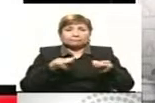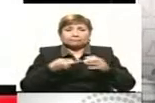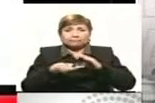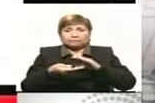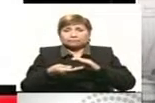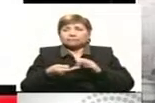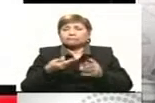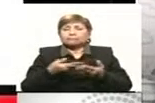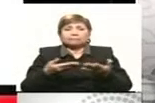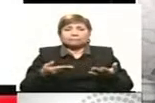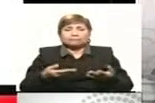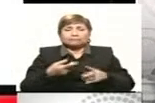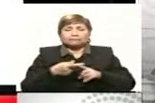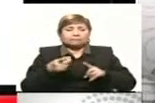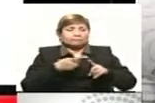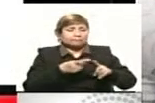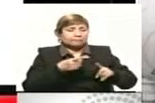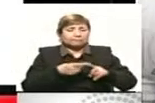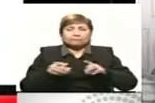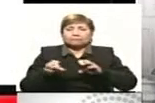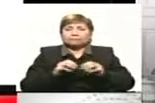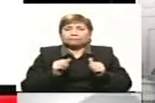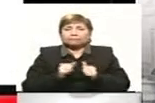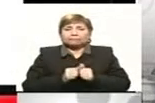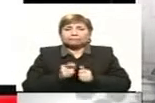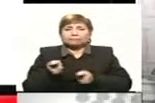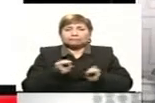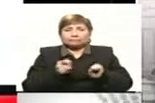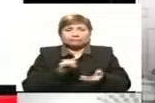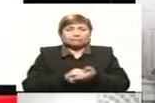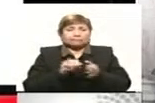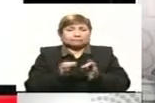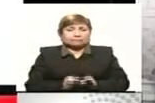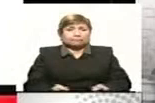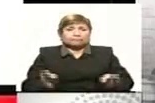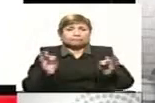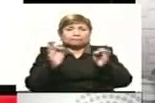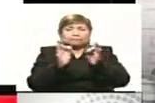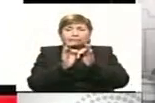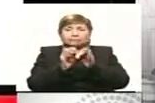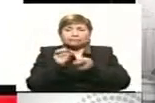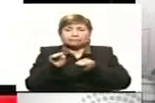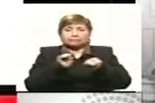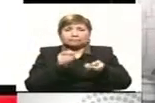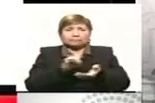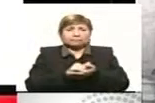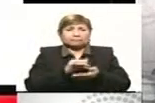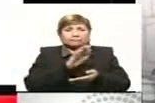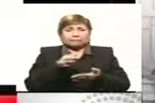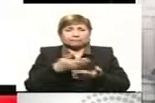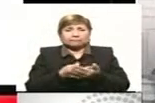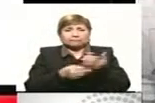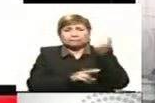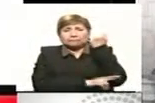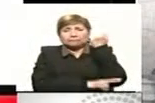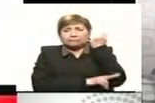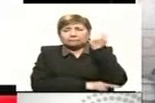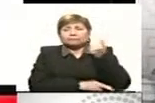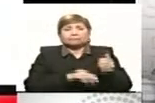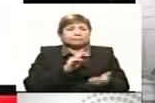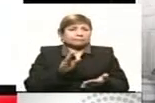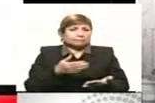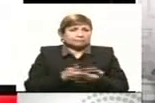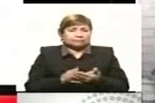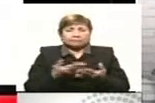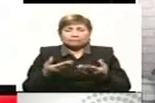datos para diversos sistemas administrativos importantes de la gestión pública a nivel nacional, ¿no? Todo lo